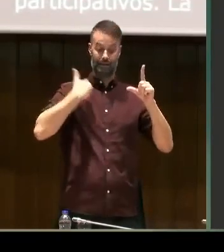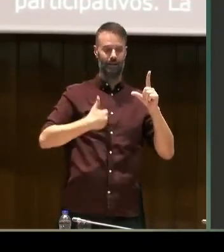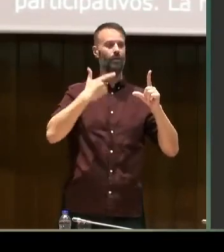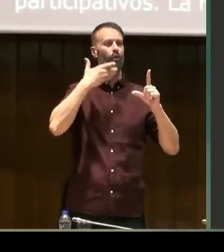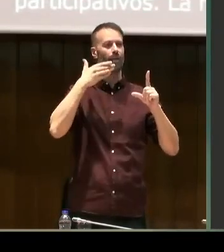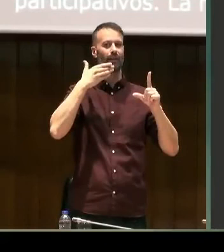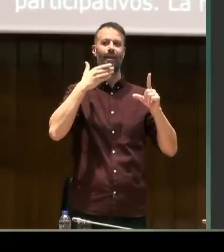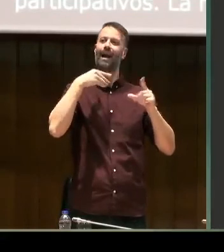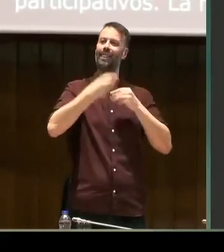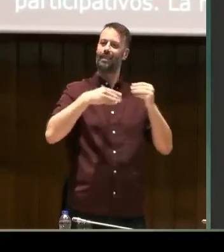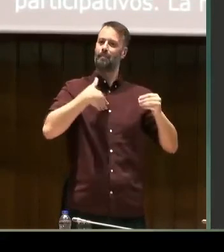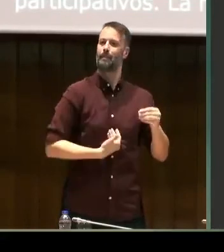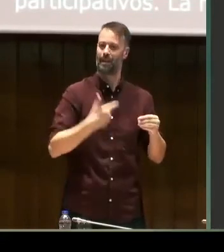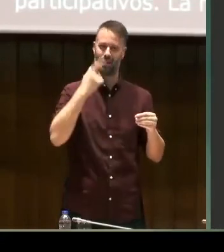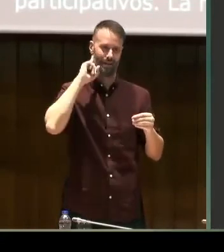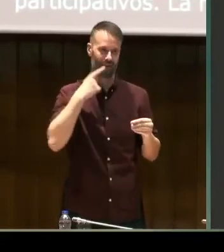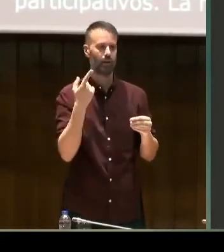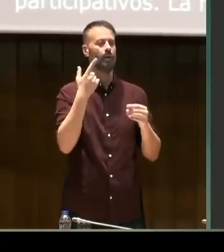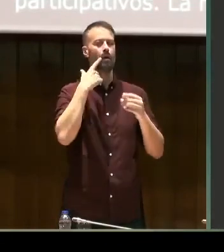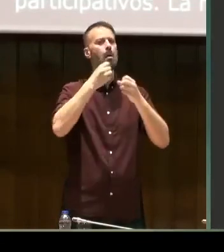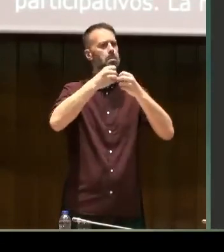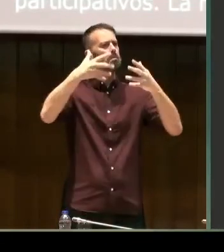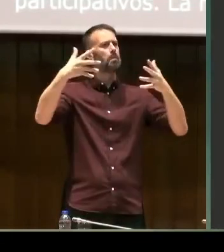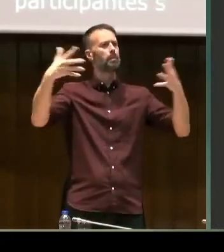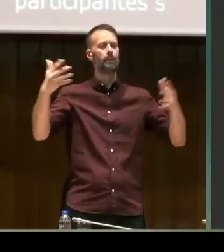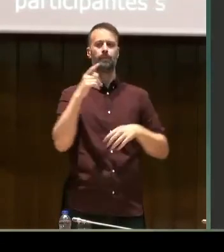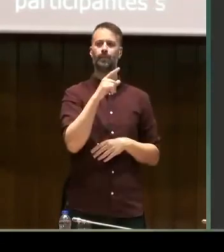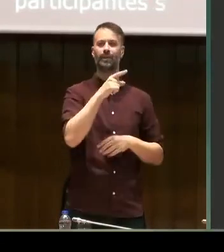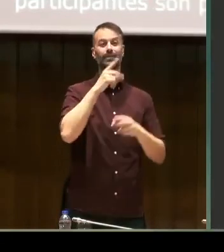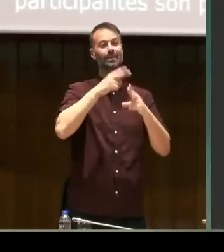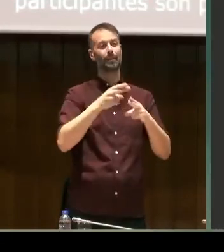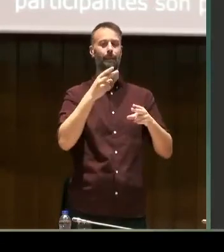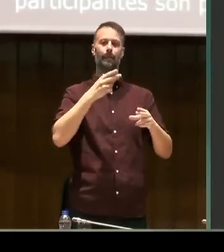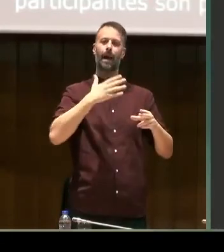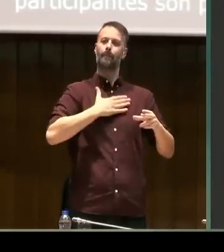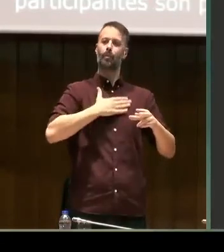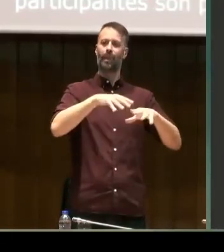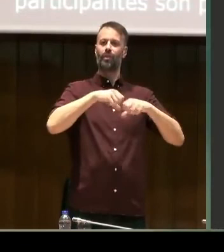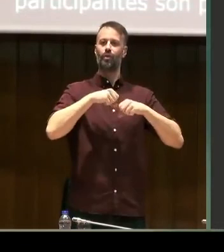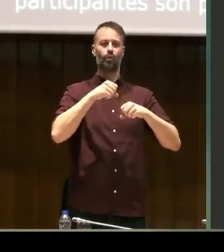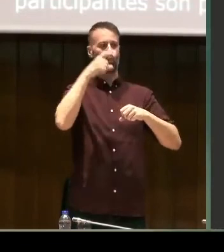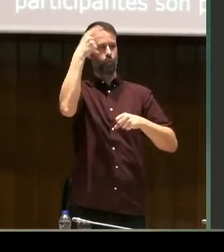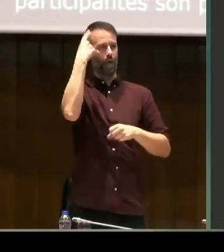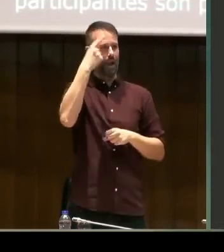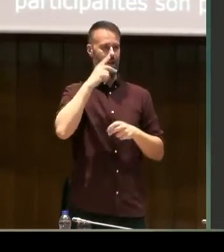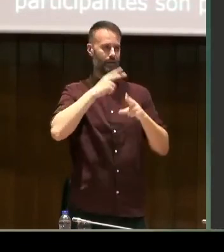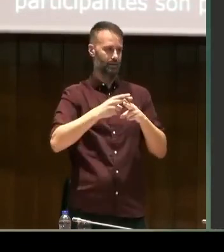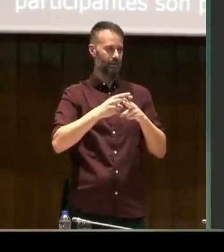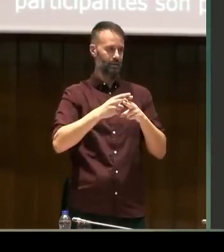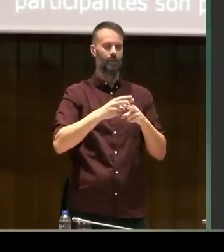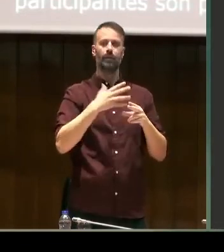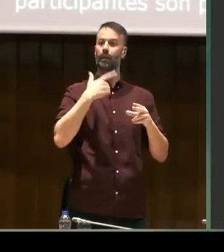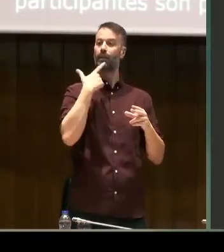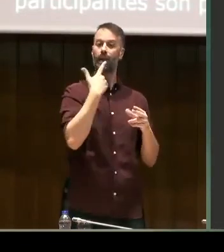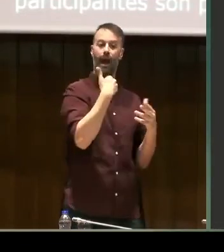actores o actrices que perpetran el papel de una persona sorda, a pesar de ser personas oyentes,